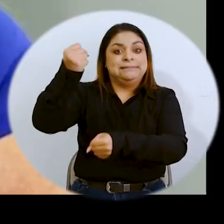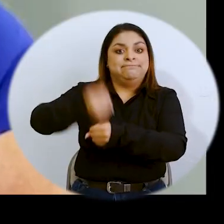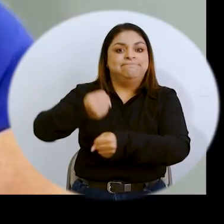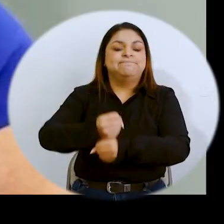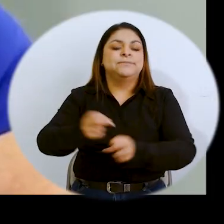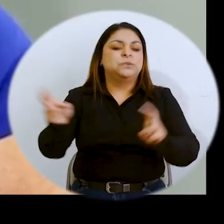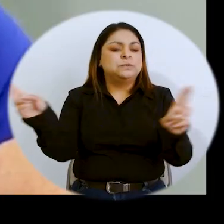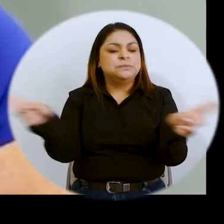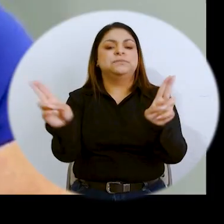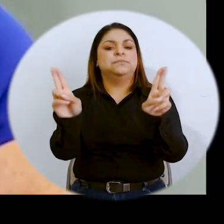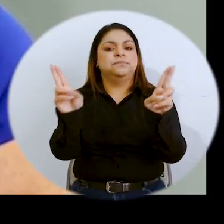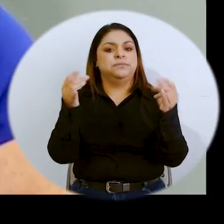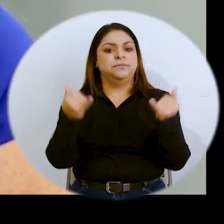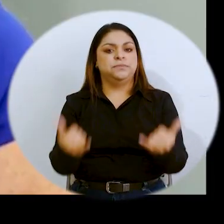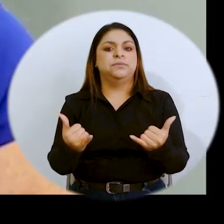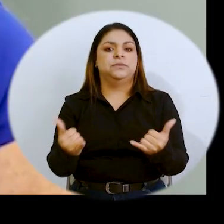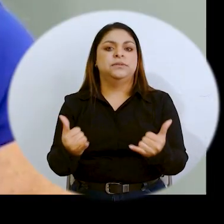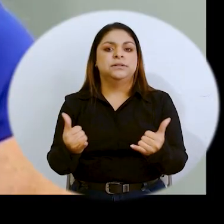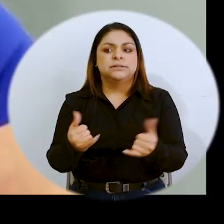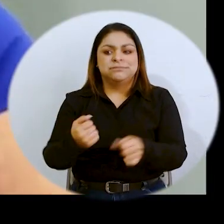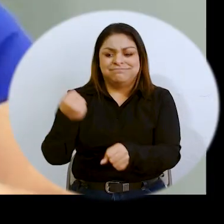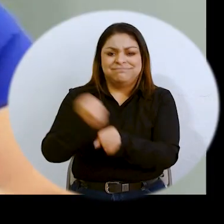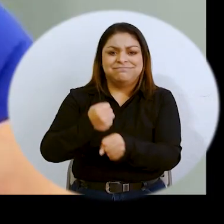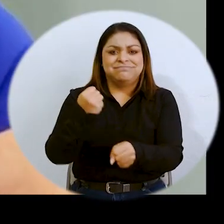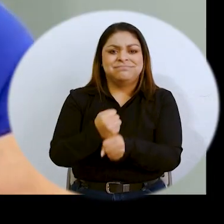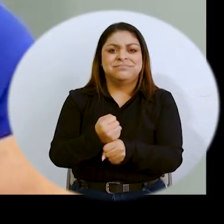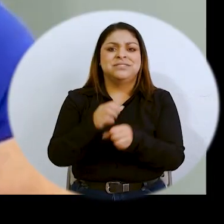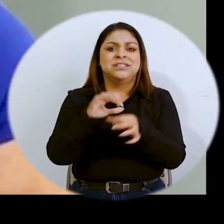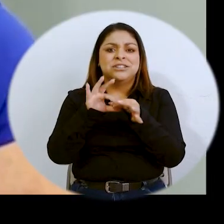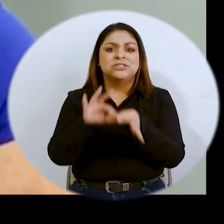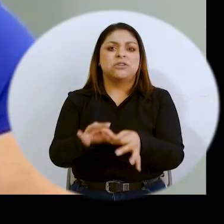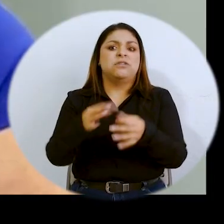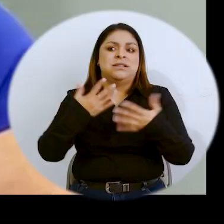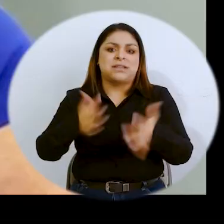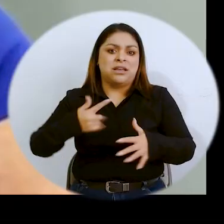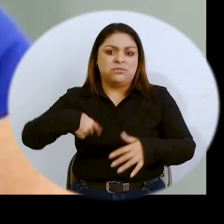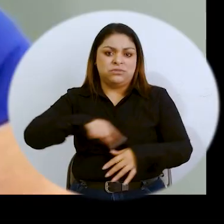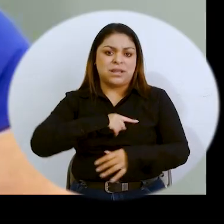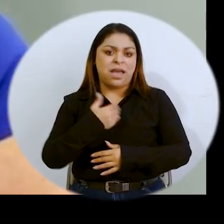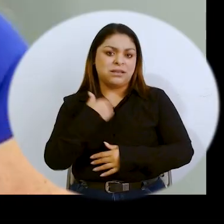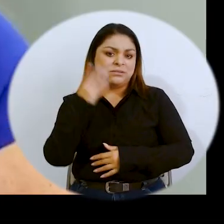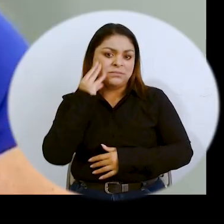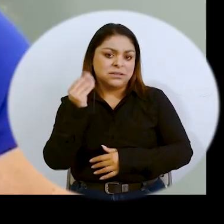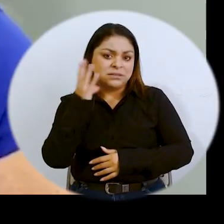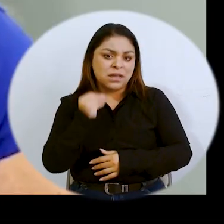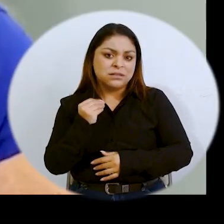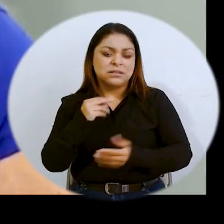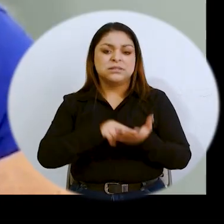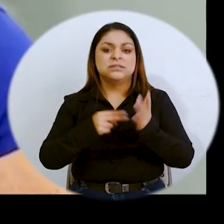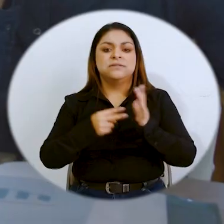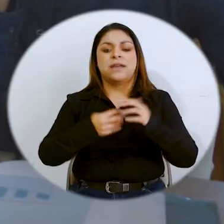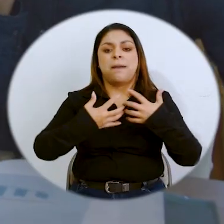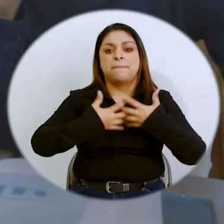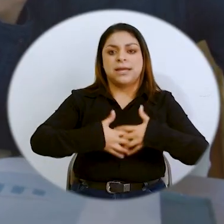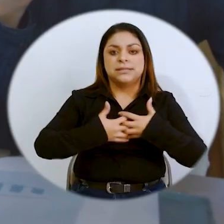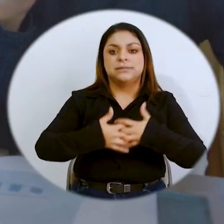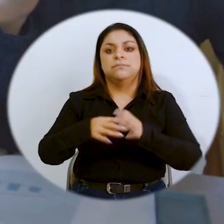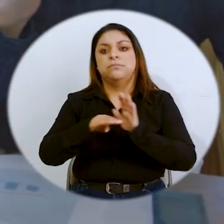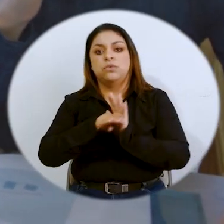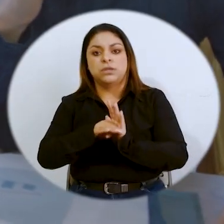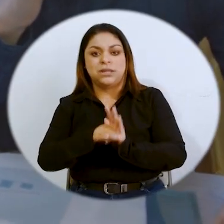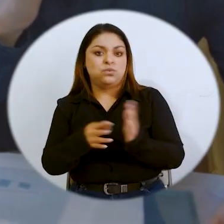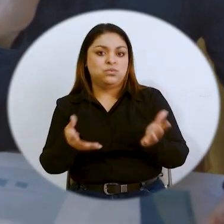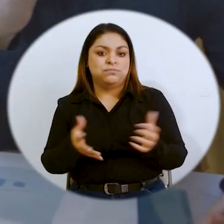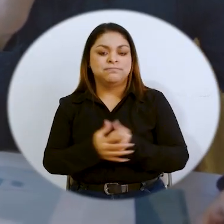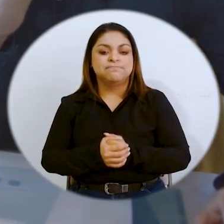empleabilidad, porque eso es lo que nos surge en este momento. Esa empleabilidad relacionada con lo que ya tenemos experiencia, que es este tipo